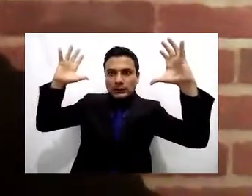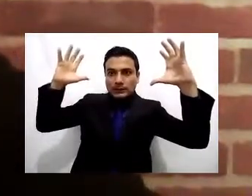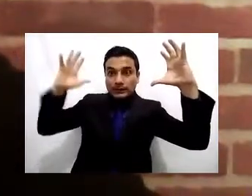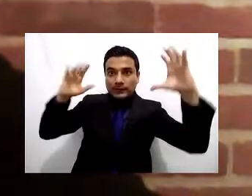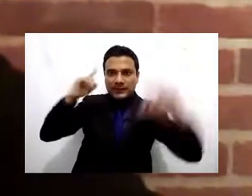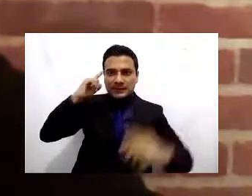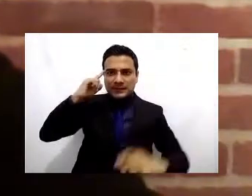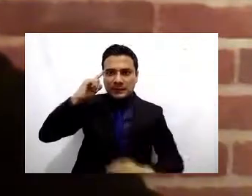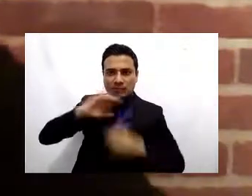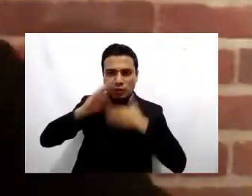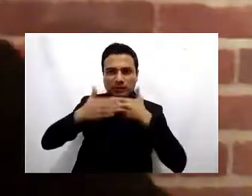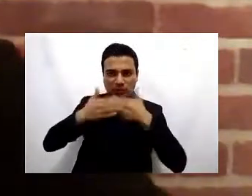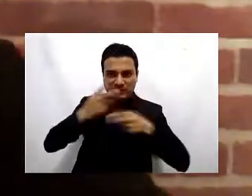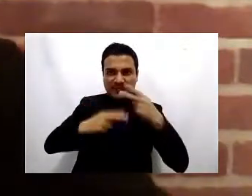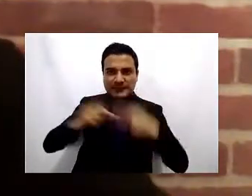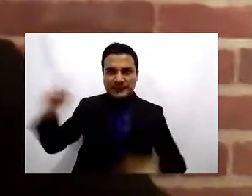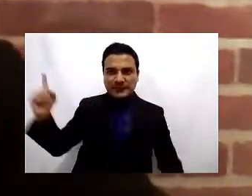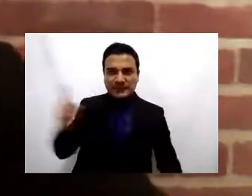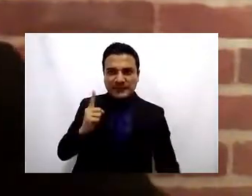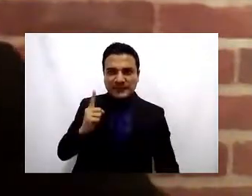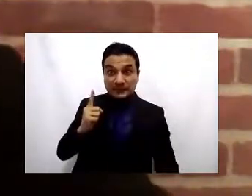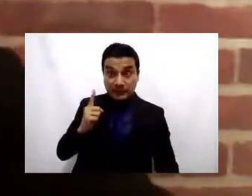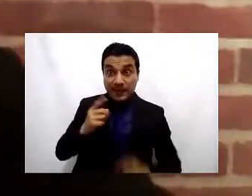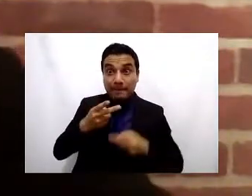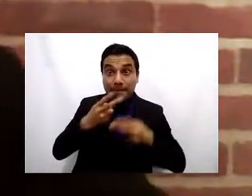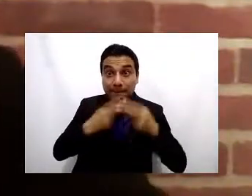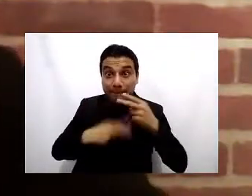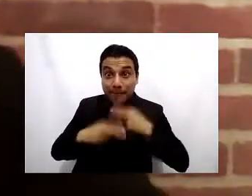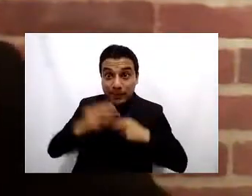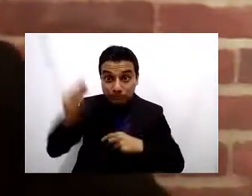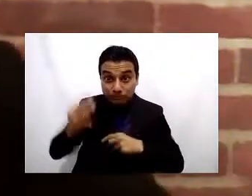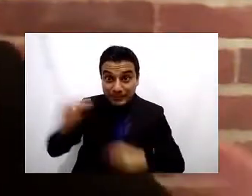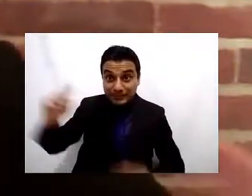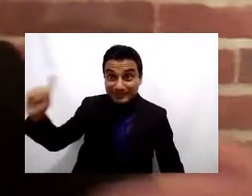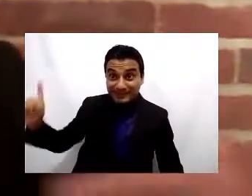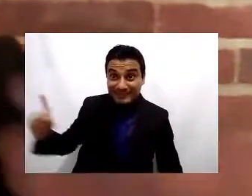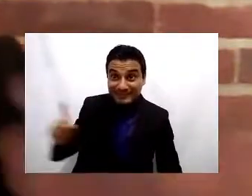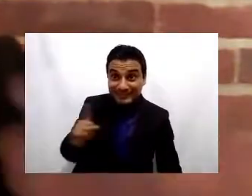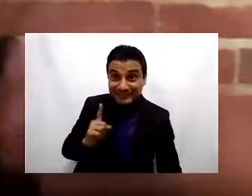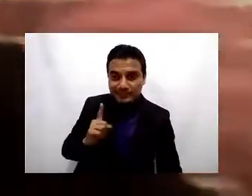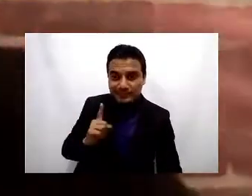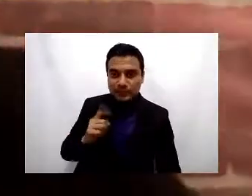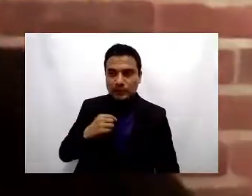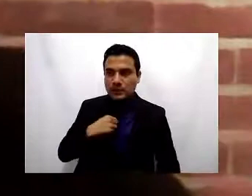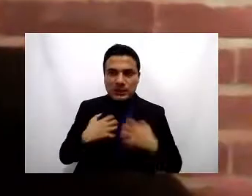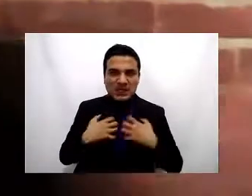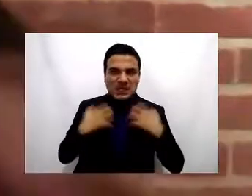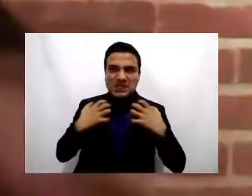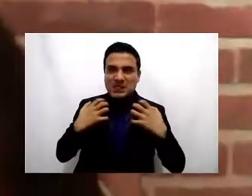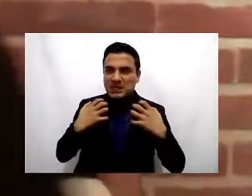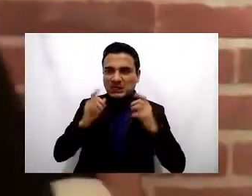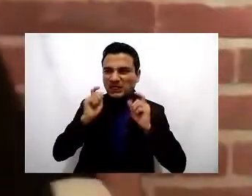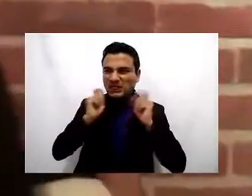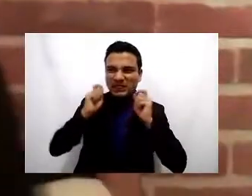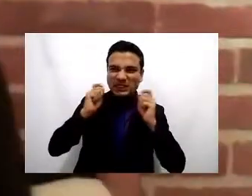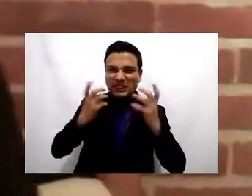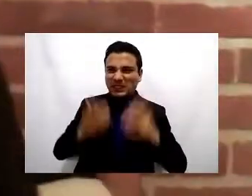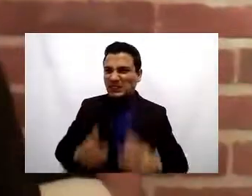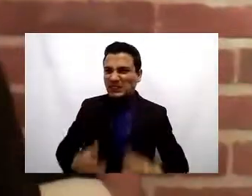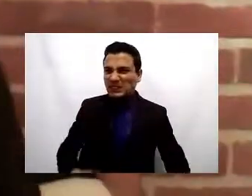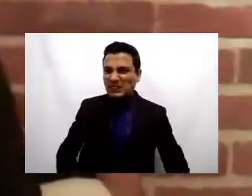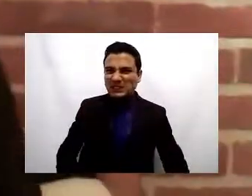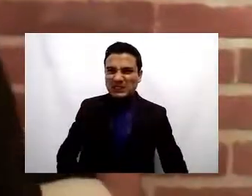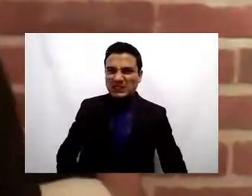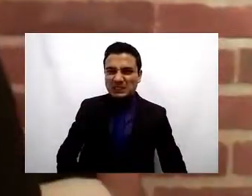llega... Él está furioso, él ya está esperando, ya está con mala cara. ¿Y qué construyó?